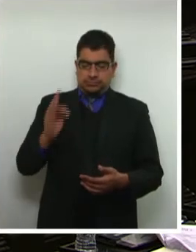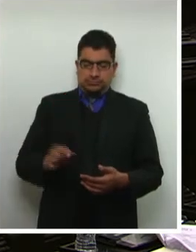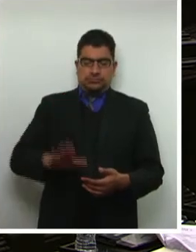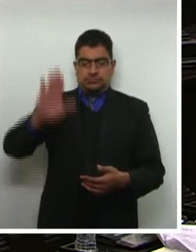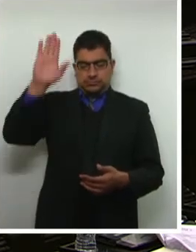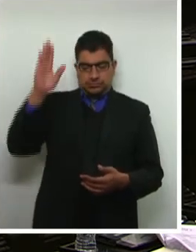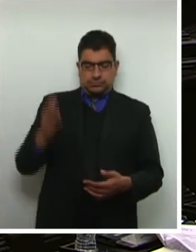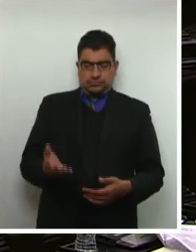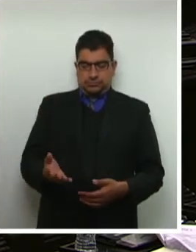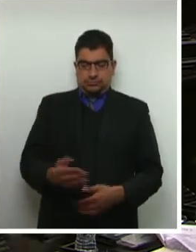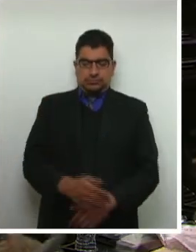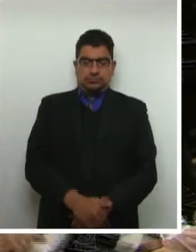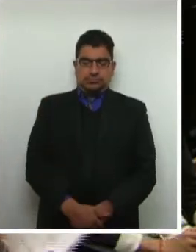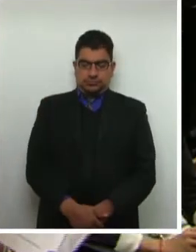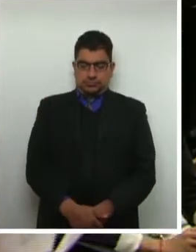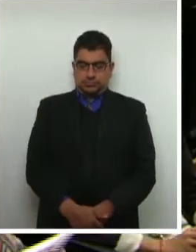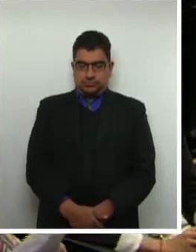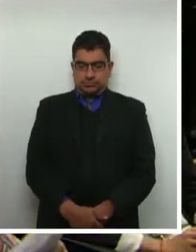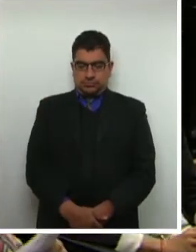afirmativa, sírvanse manifestarlo.